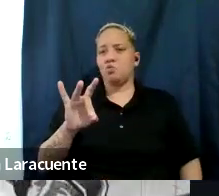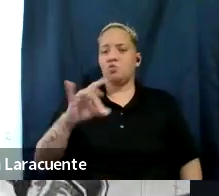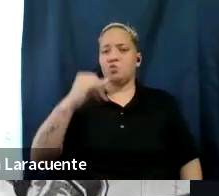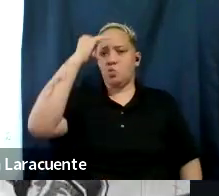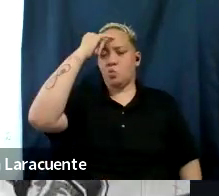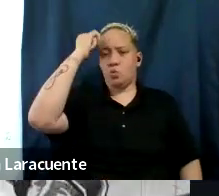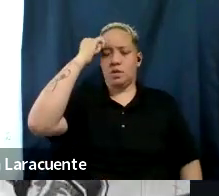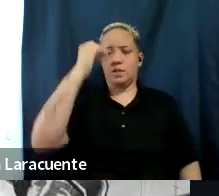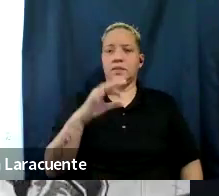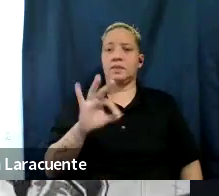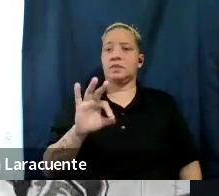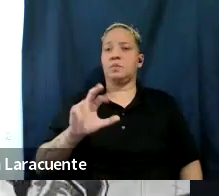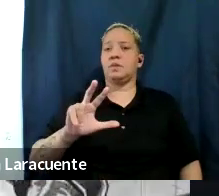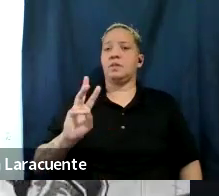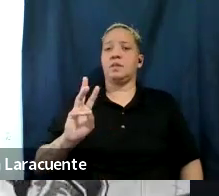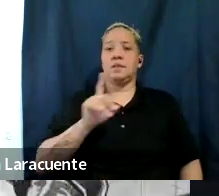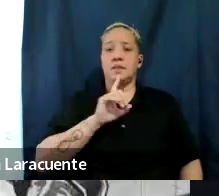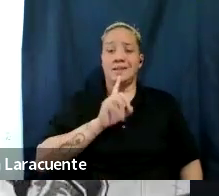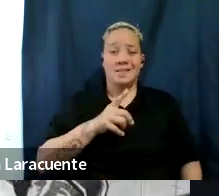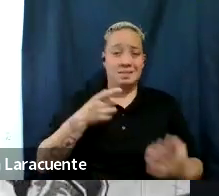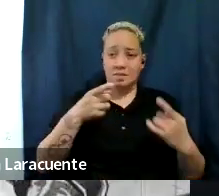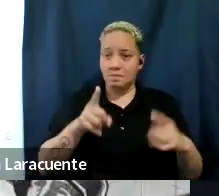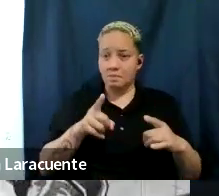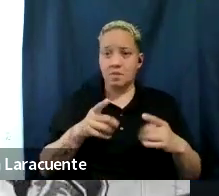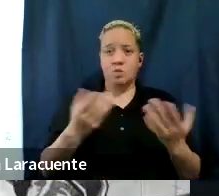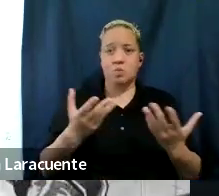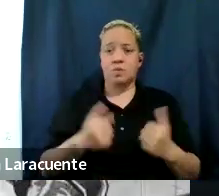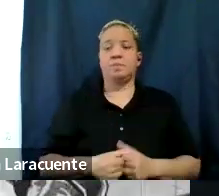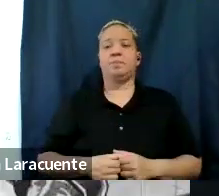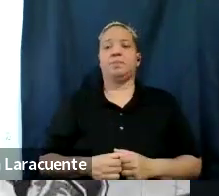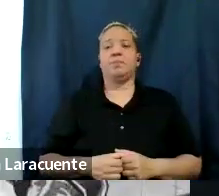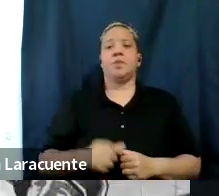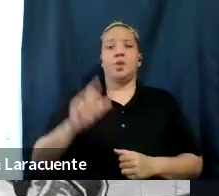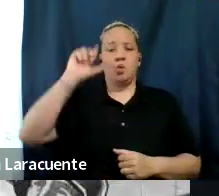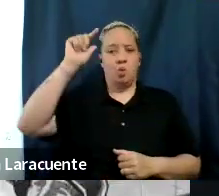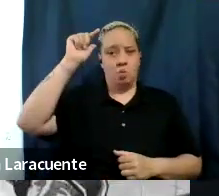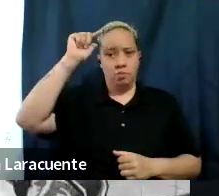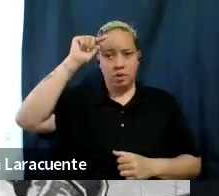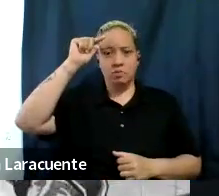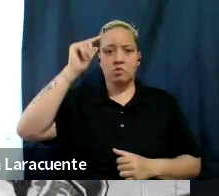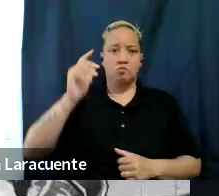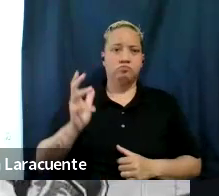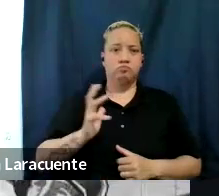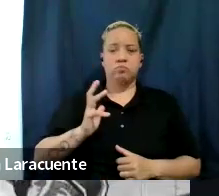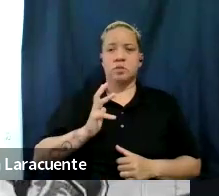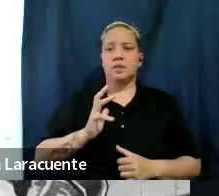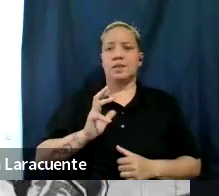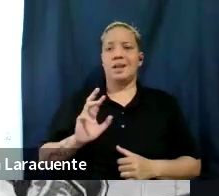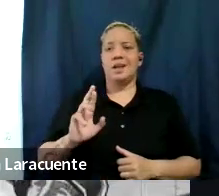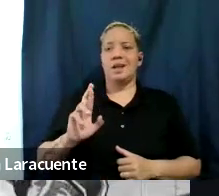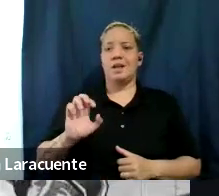de 1936, en realidad lo que ocurrió, había un gobierno legítimo, que era el gobierno de la República,